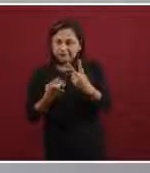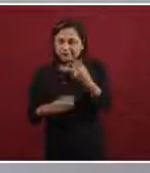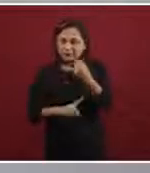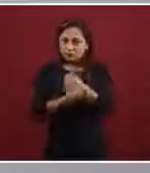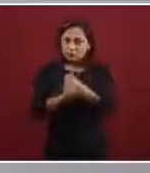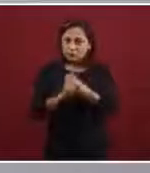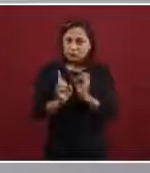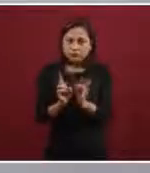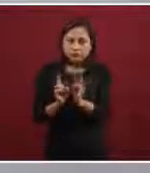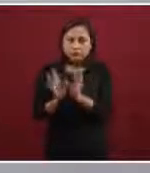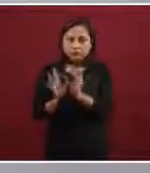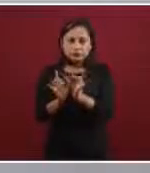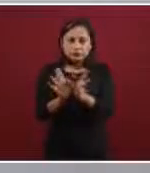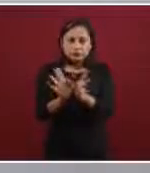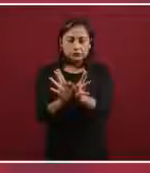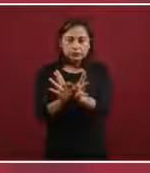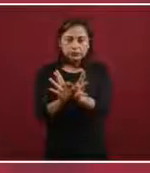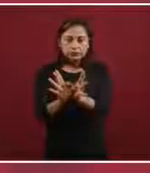despertó